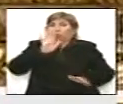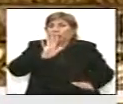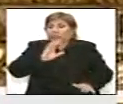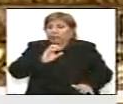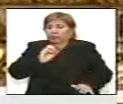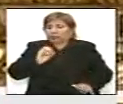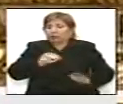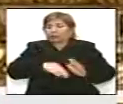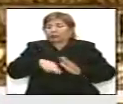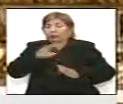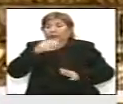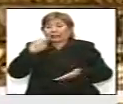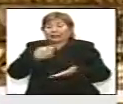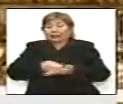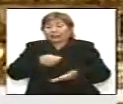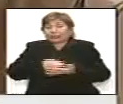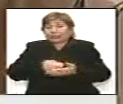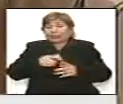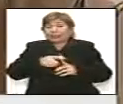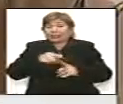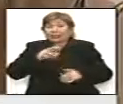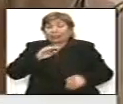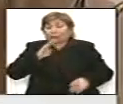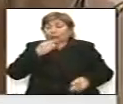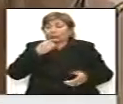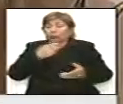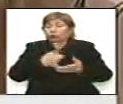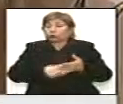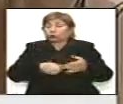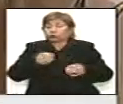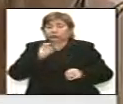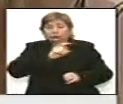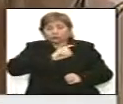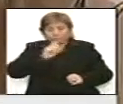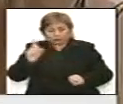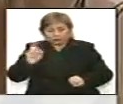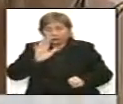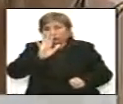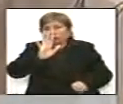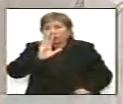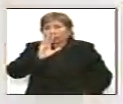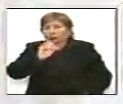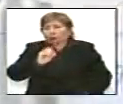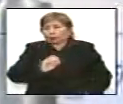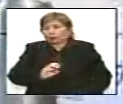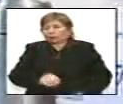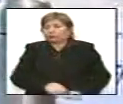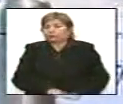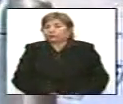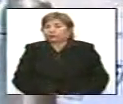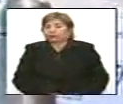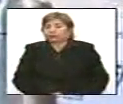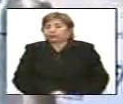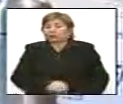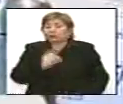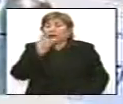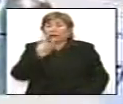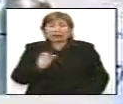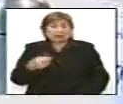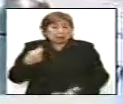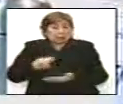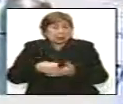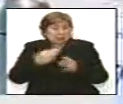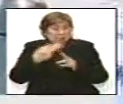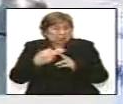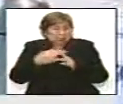unidades impositivas tributarias finalmente esta cifra quedó en 53 una persona que no entregó su